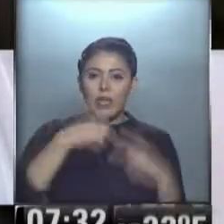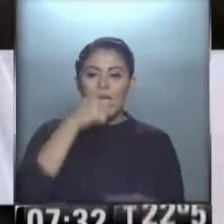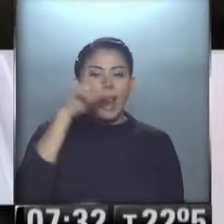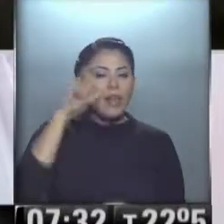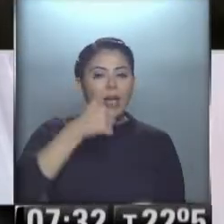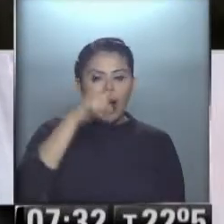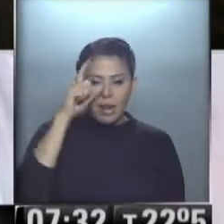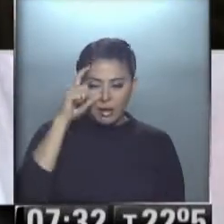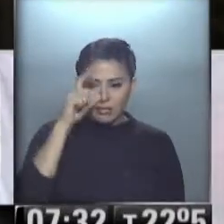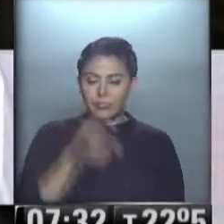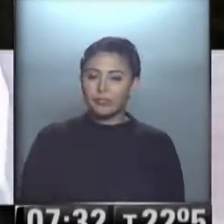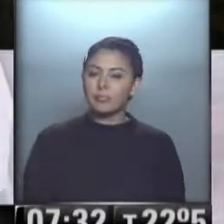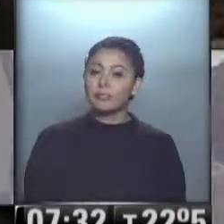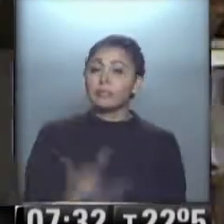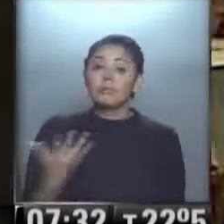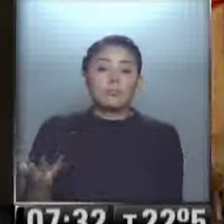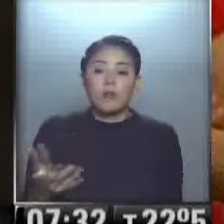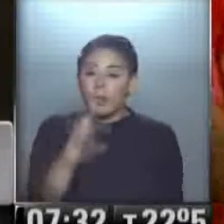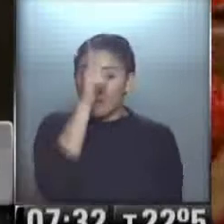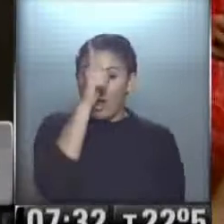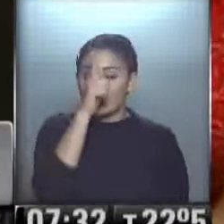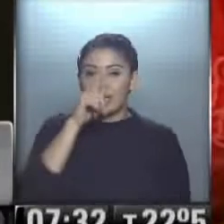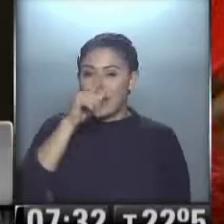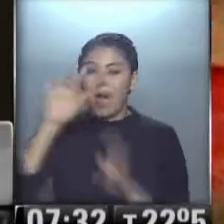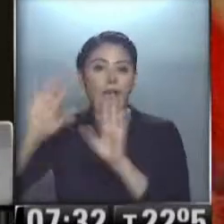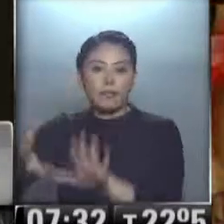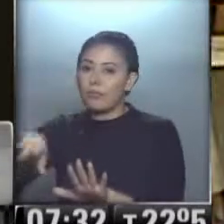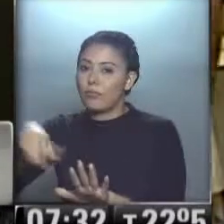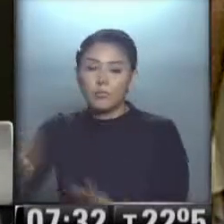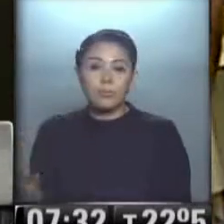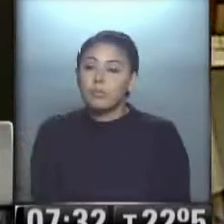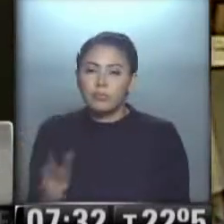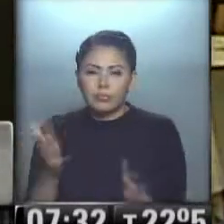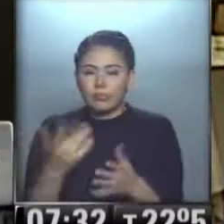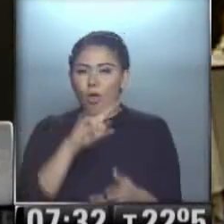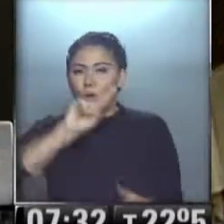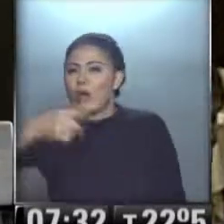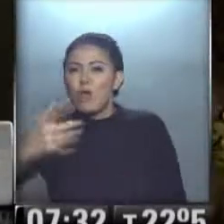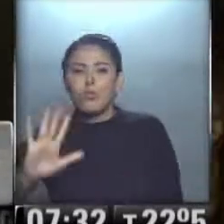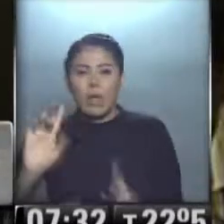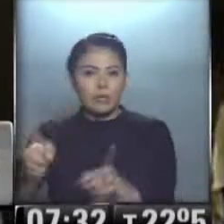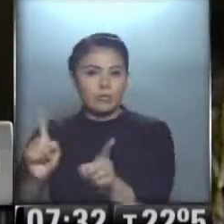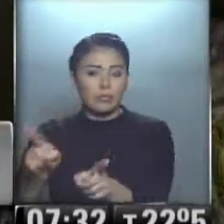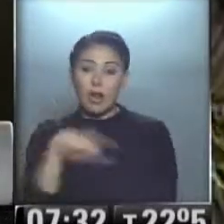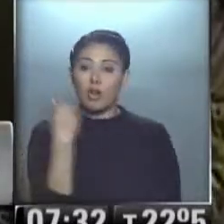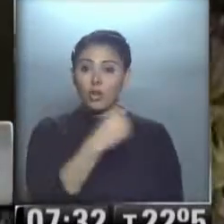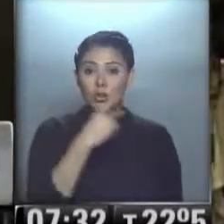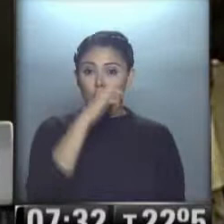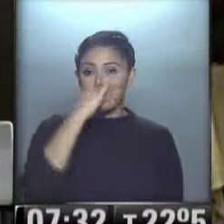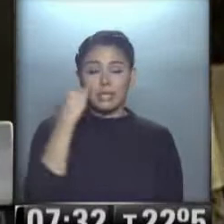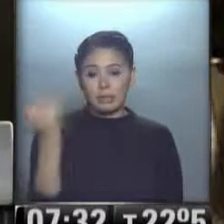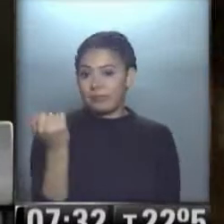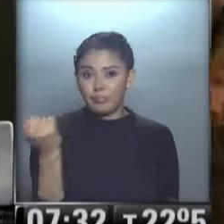escuchamos. Bueno, las fuerzas de seguridad están apostadas aquí a 100 metros del lugar. Nosotros ya